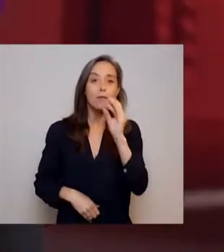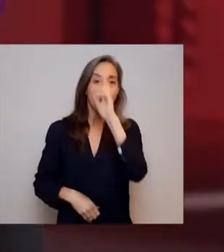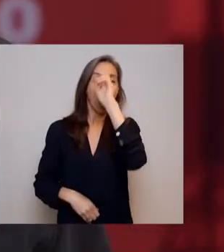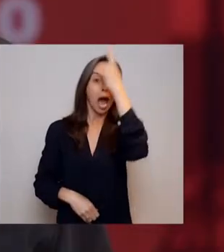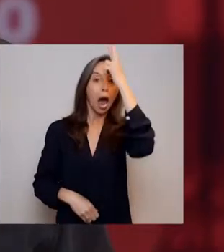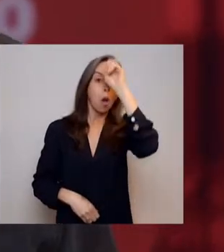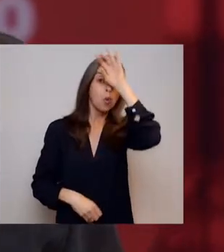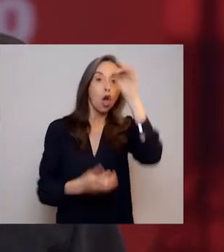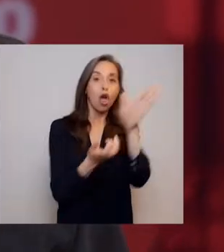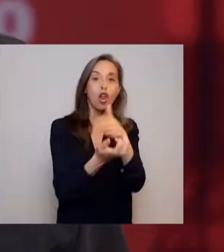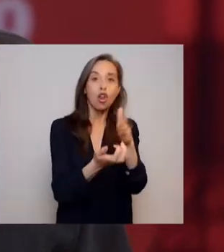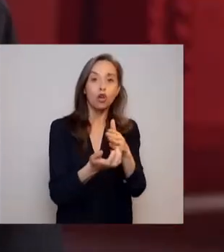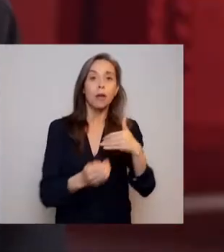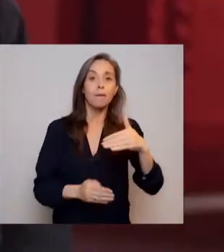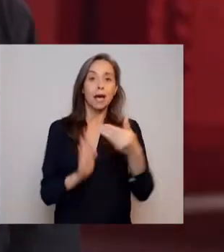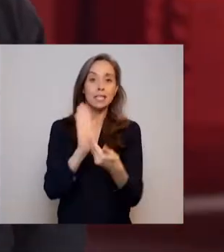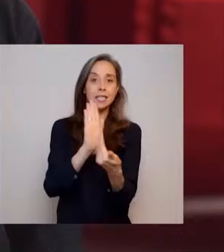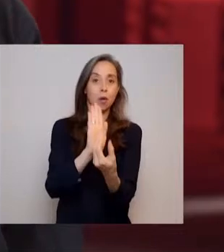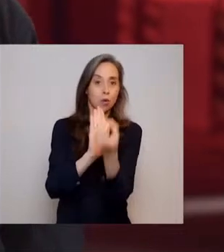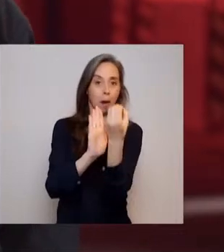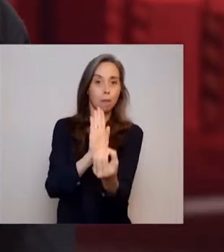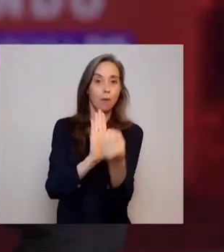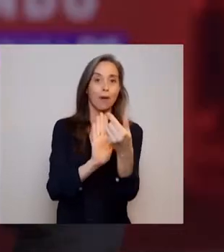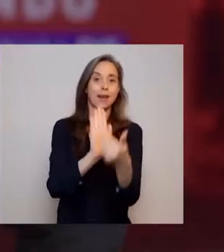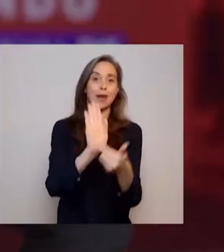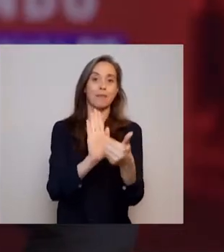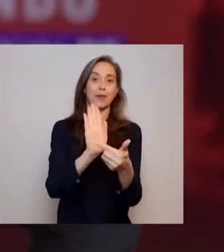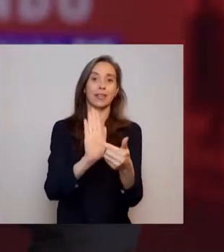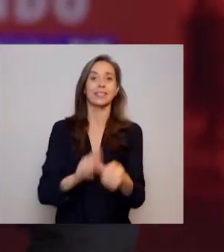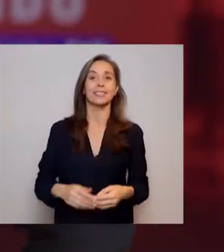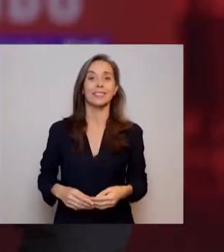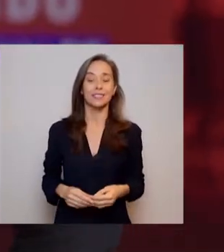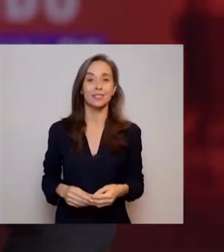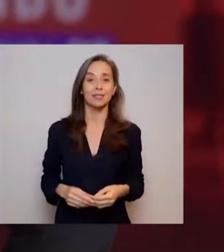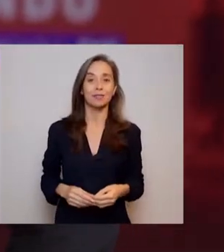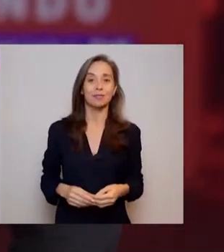arauco y lota será una buena política